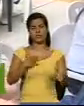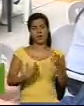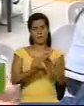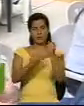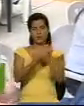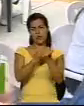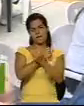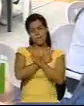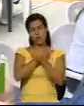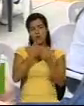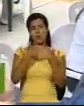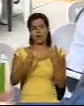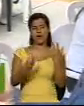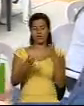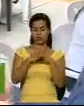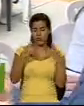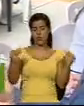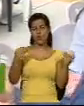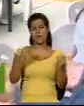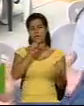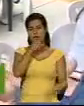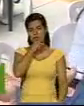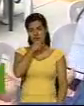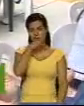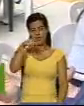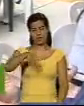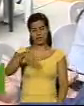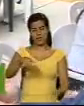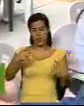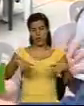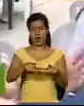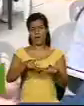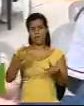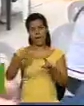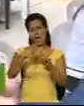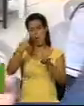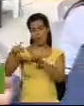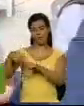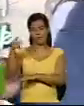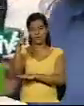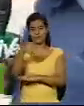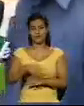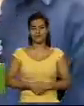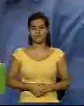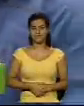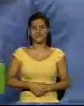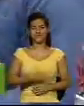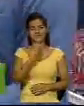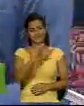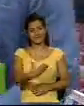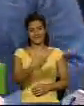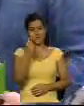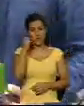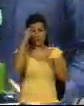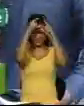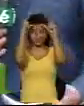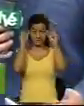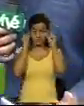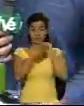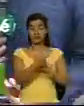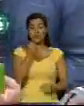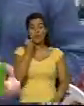mano, el amor, el apoyo a mis adultos mayores de esta parroquia y cualquier parroquia que venga. Ingrid González, miembro del Poder